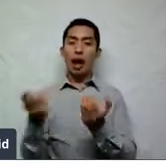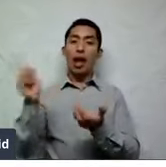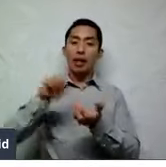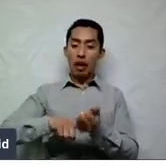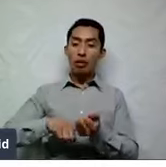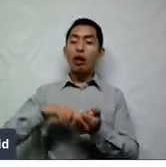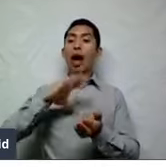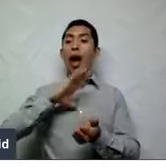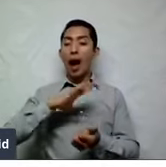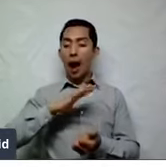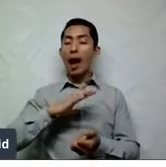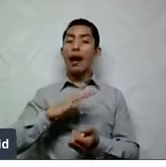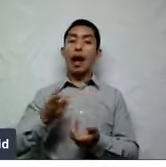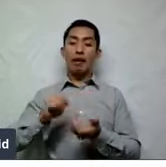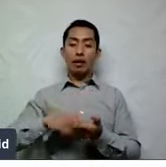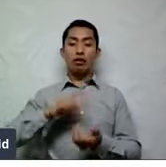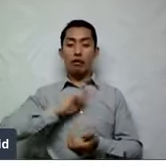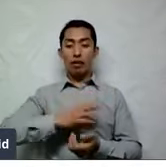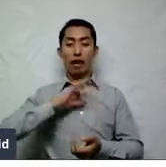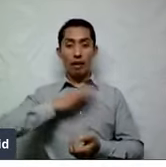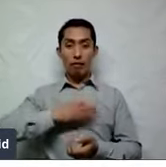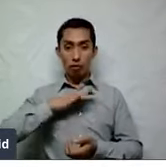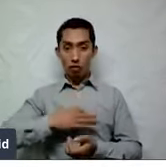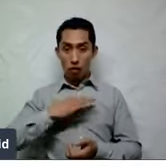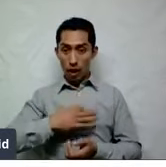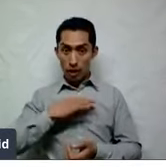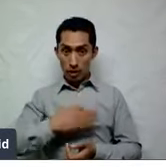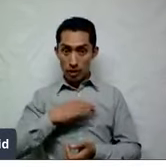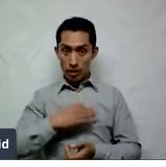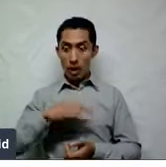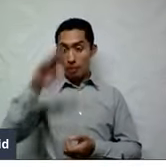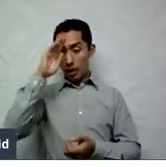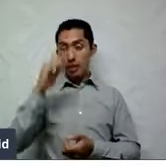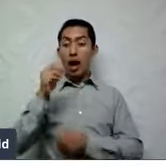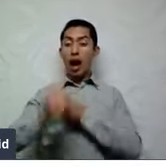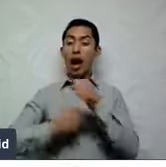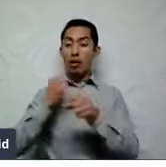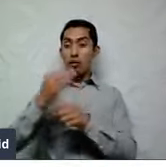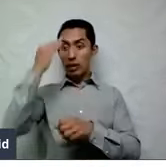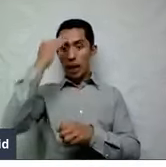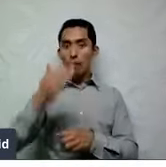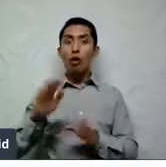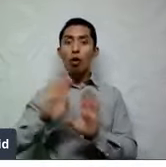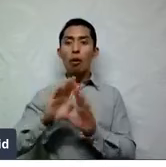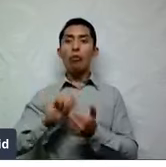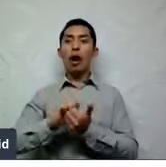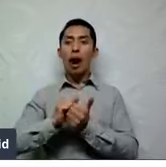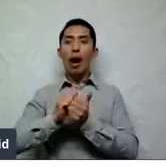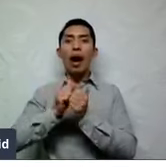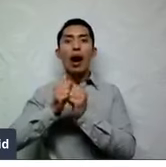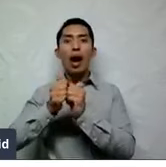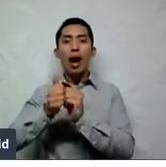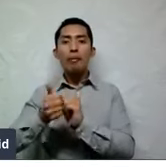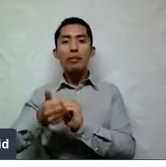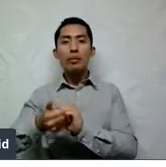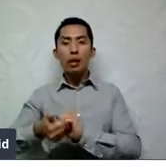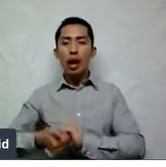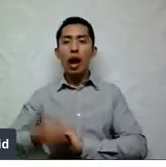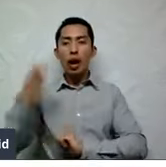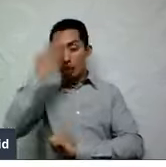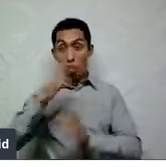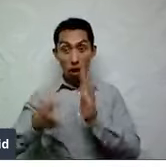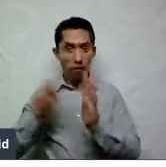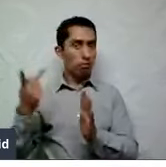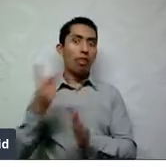entonces, cada año se tiene que hacer un análisis de cuáles son los que van a predominar en ese año. Ejemplo,